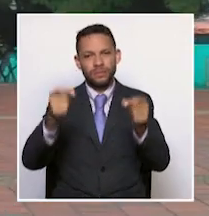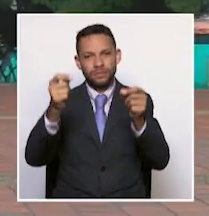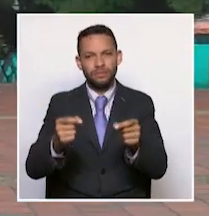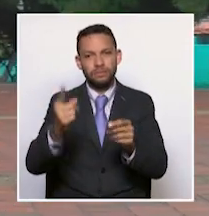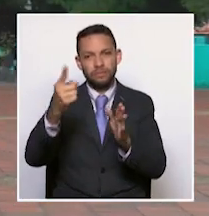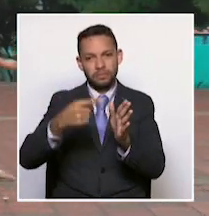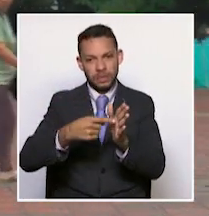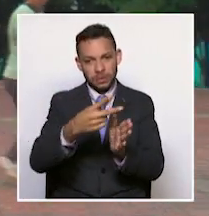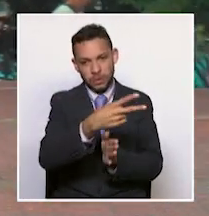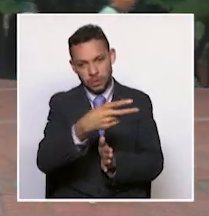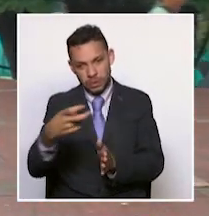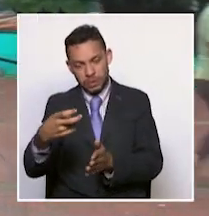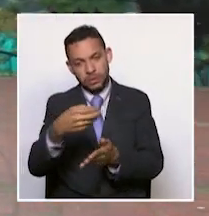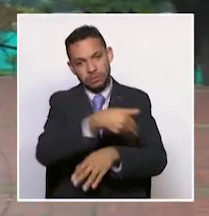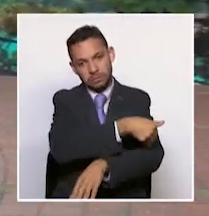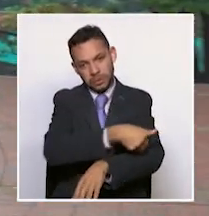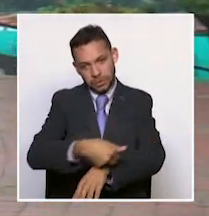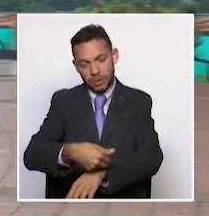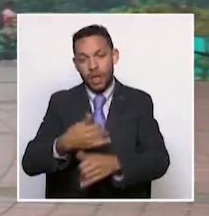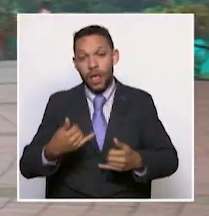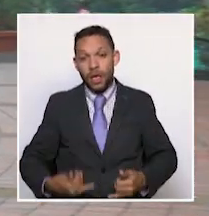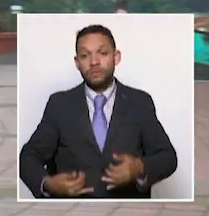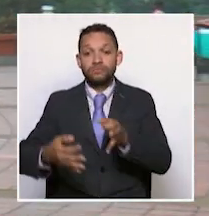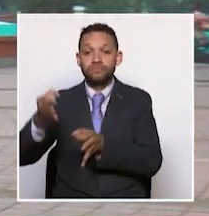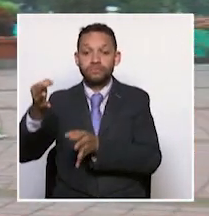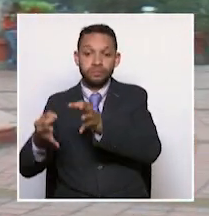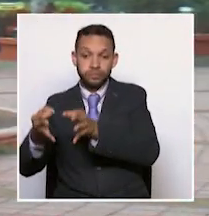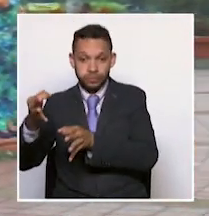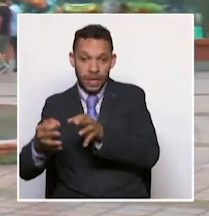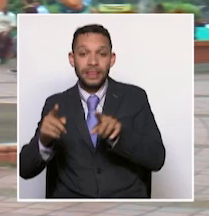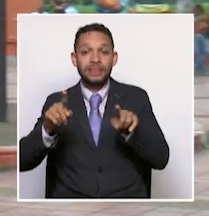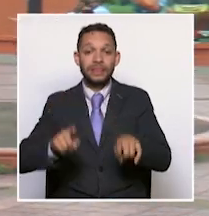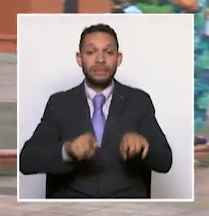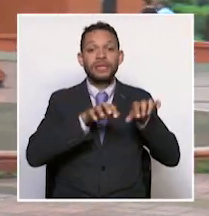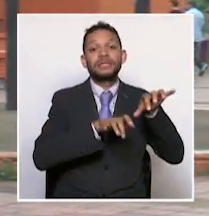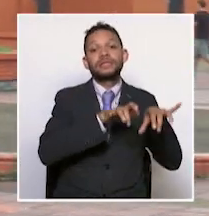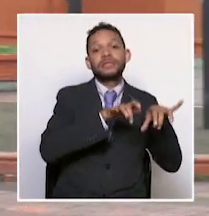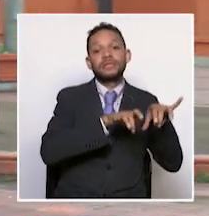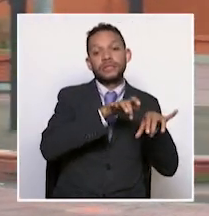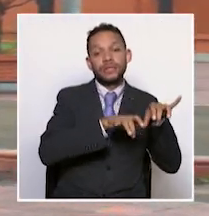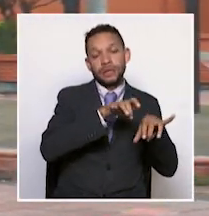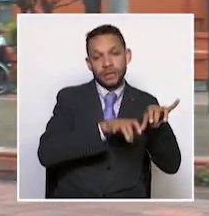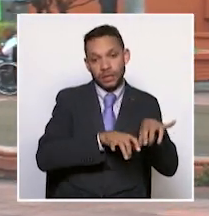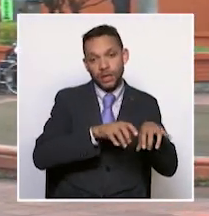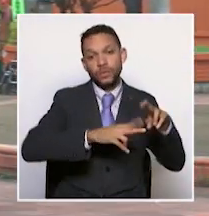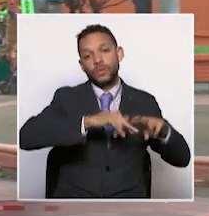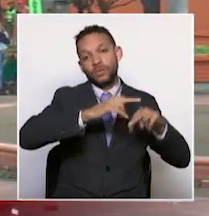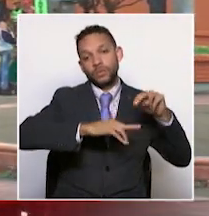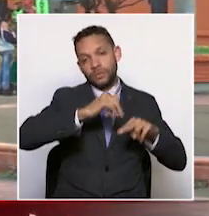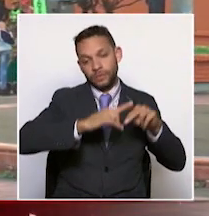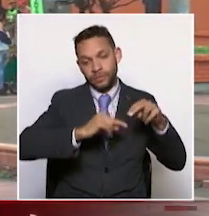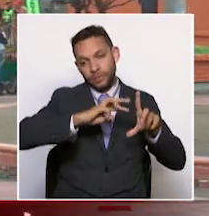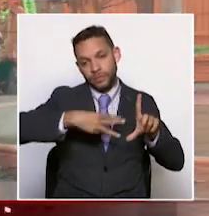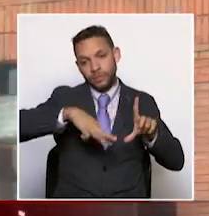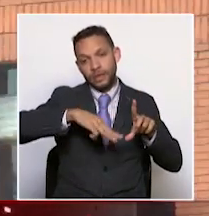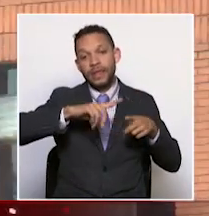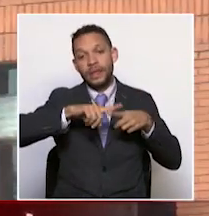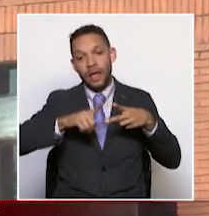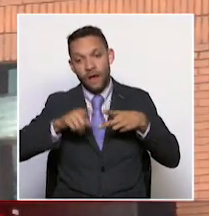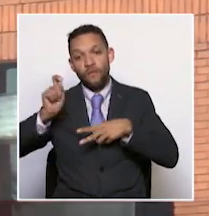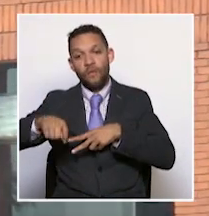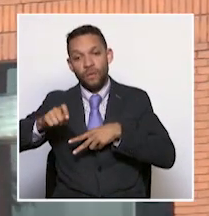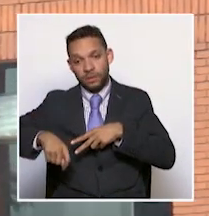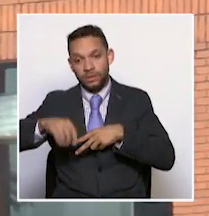de pesos. Por estos mismos hechos, ya fue condenado el exsecretario de Obras Públicas de Dos Quebradas, Óscar Andrés Herrera, y el abogado Carlos Buitrago.